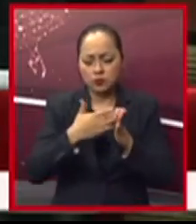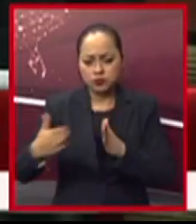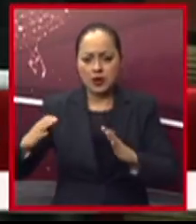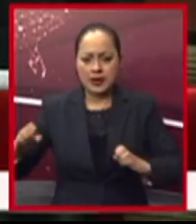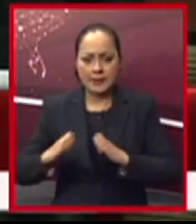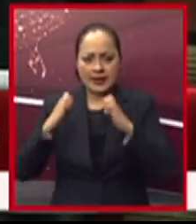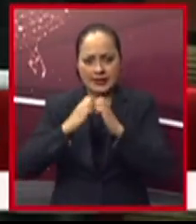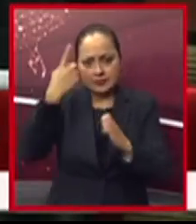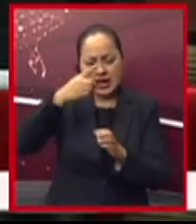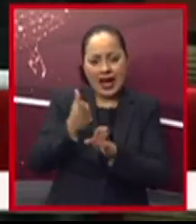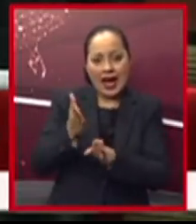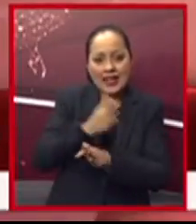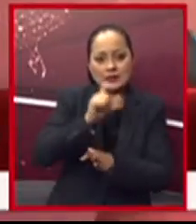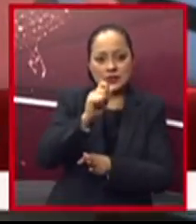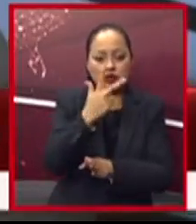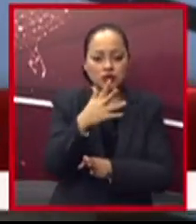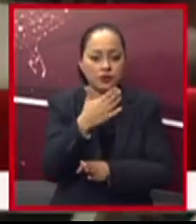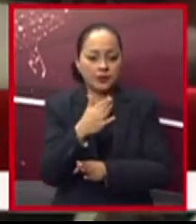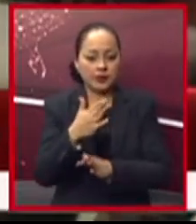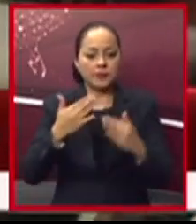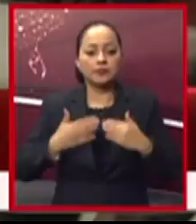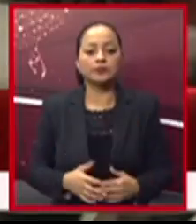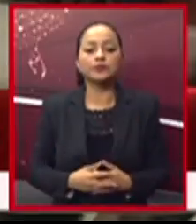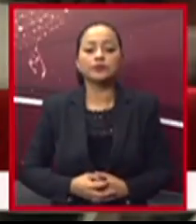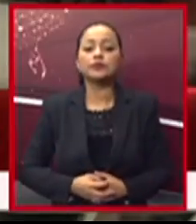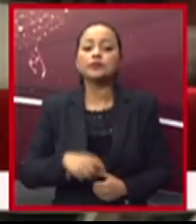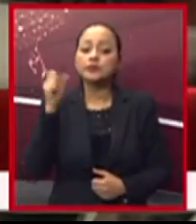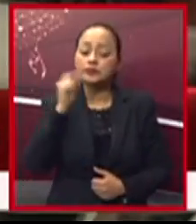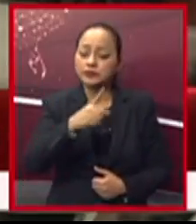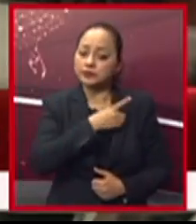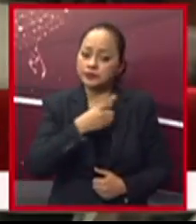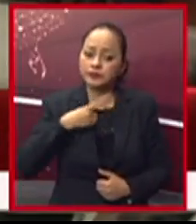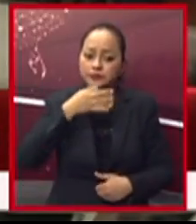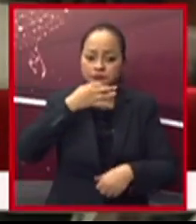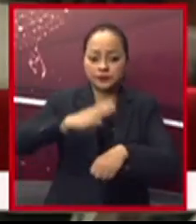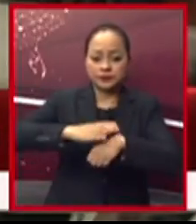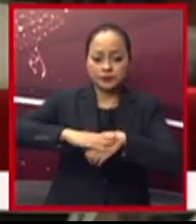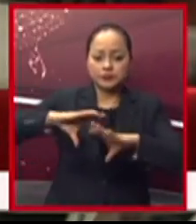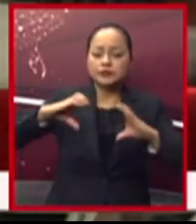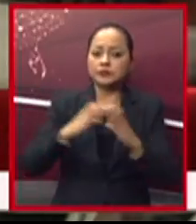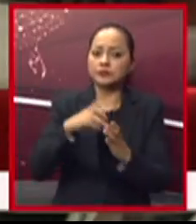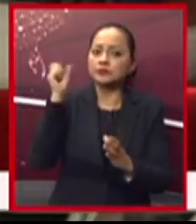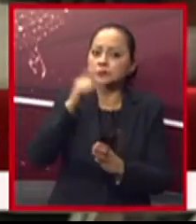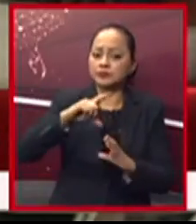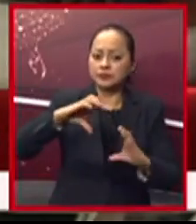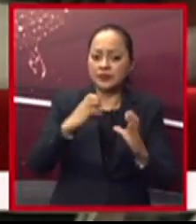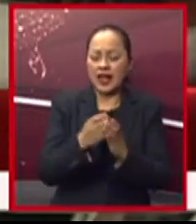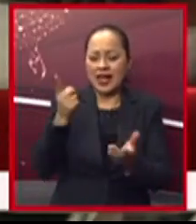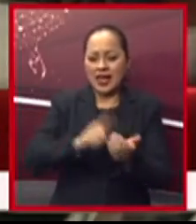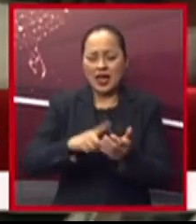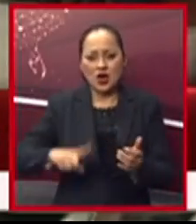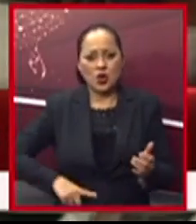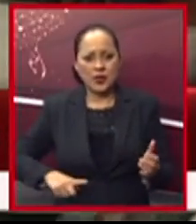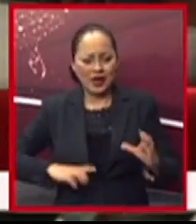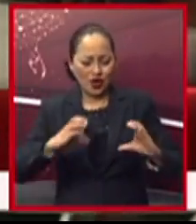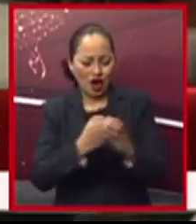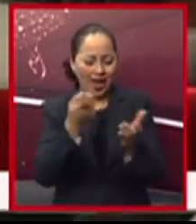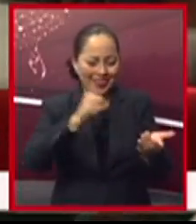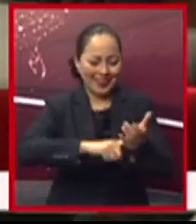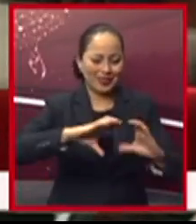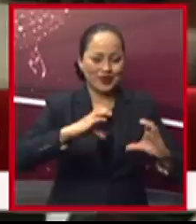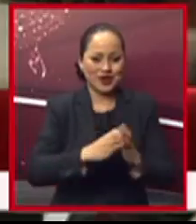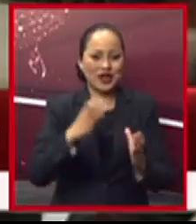del 28 de mayo. Que justamente reconoce el esfuerzo que está haciendo el órgano de gobierno, esta Cámara de